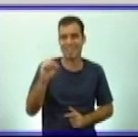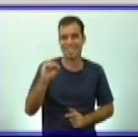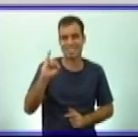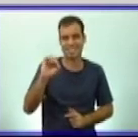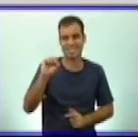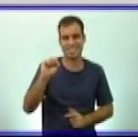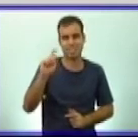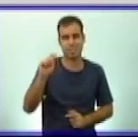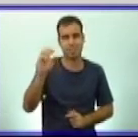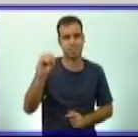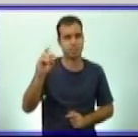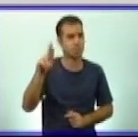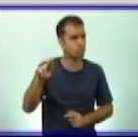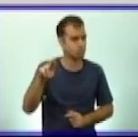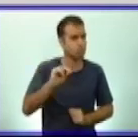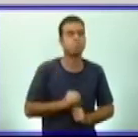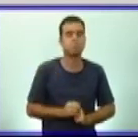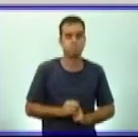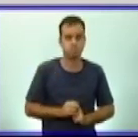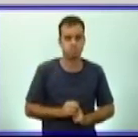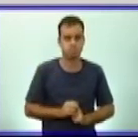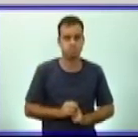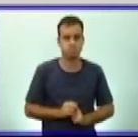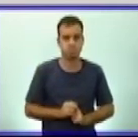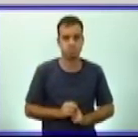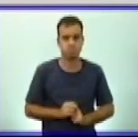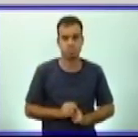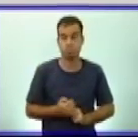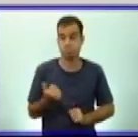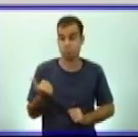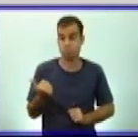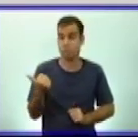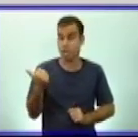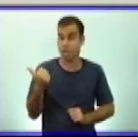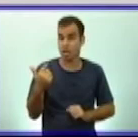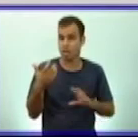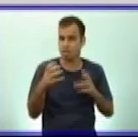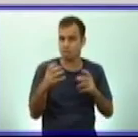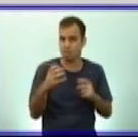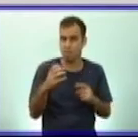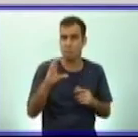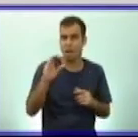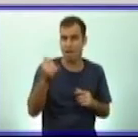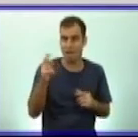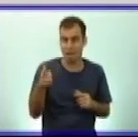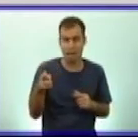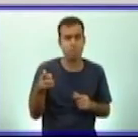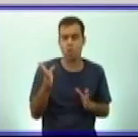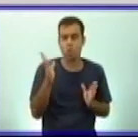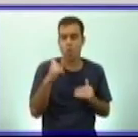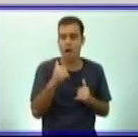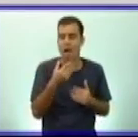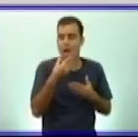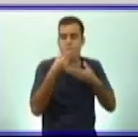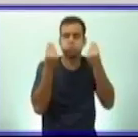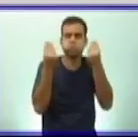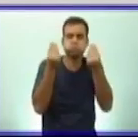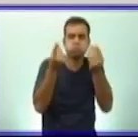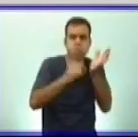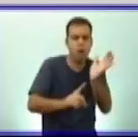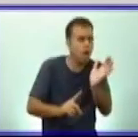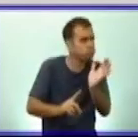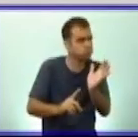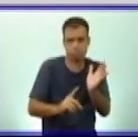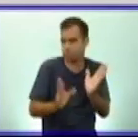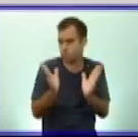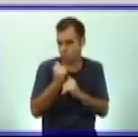compuesto por este componente capacitivo no hay pérdida de energía. Entonces yo también quiero retomar